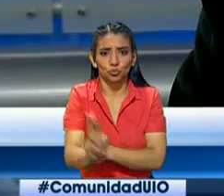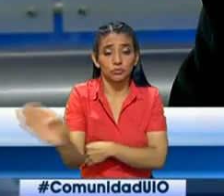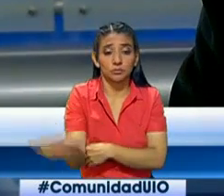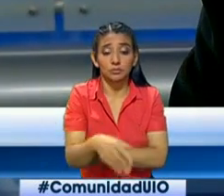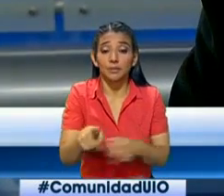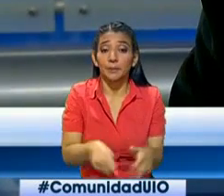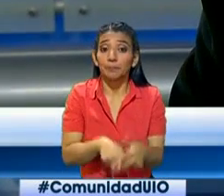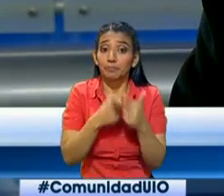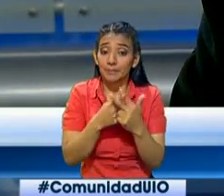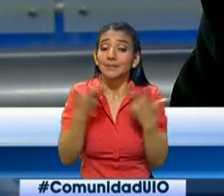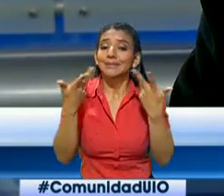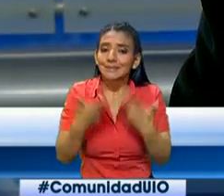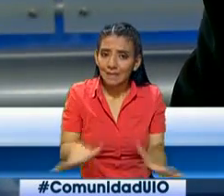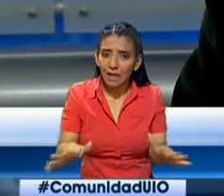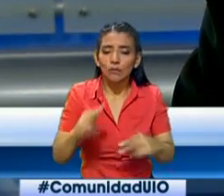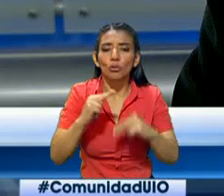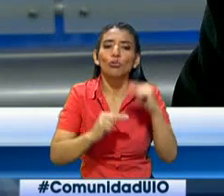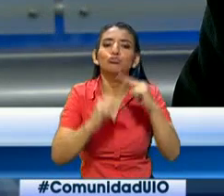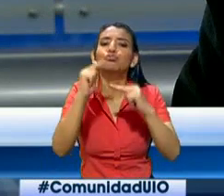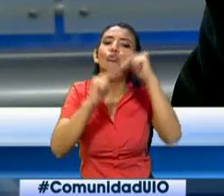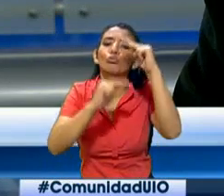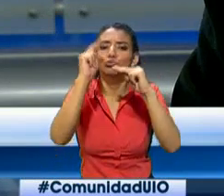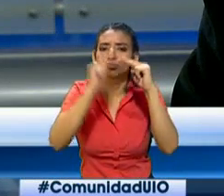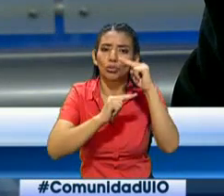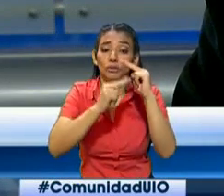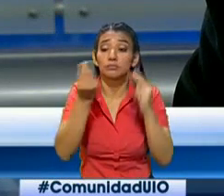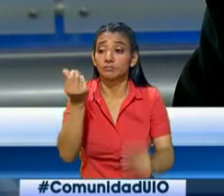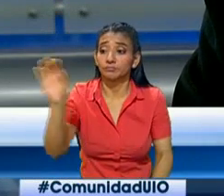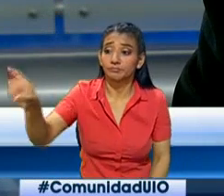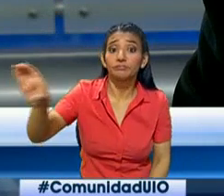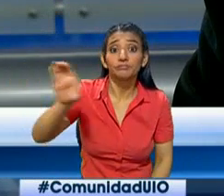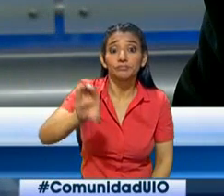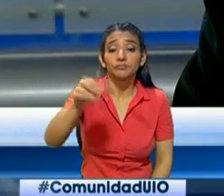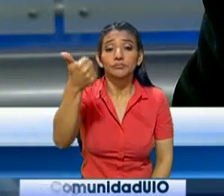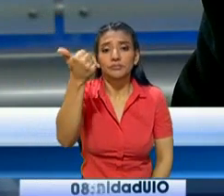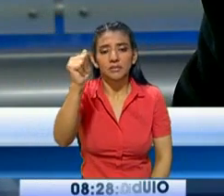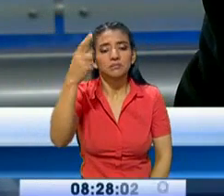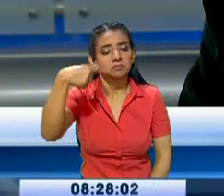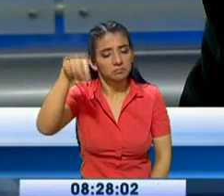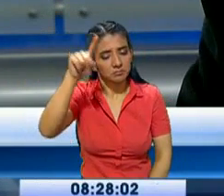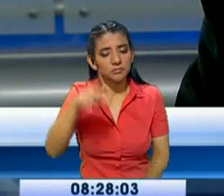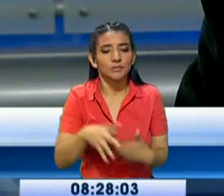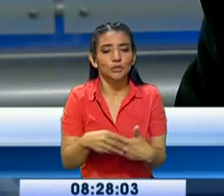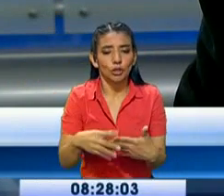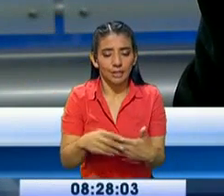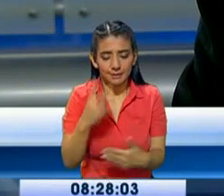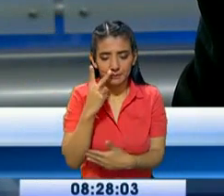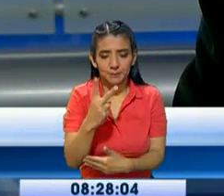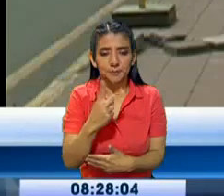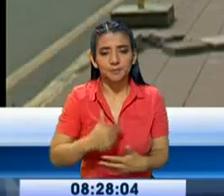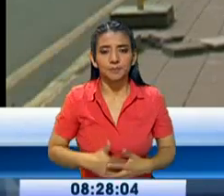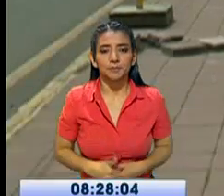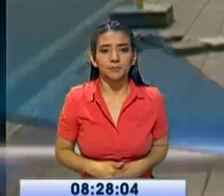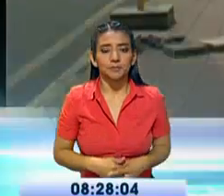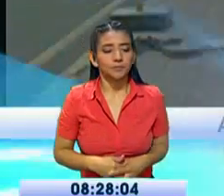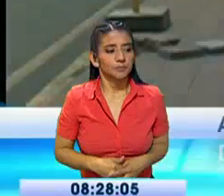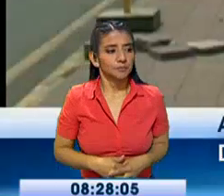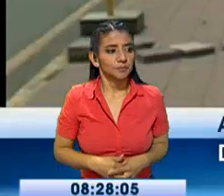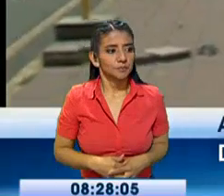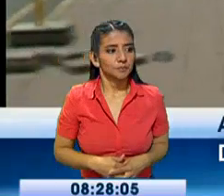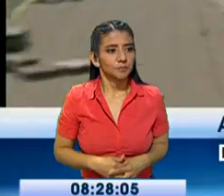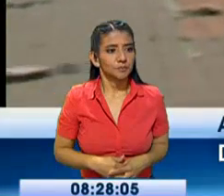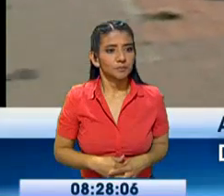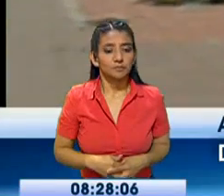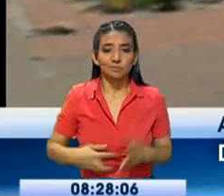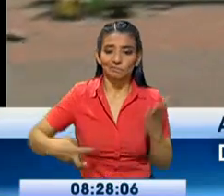de la fase 3. En total, cuentan con una inversión ya de 10 millones de dólares. Miremos. La construcción